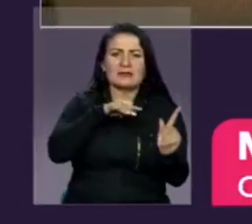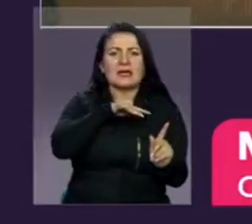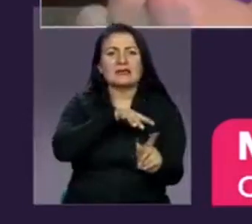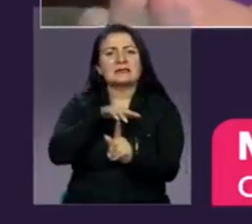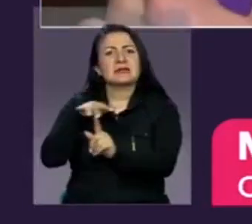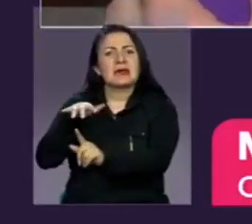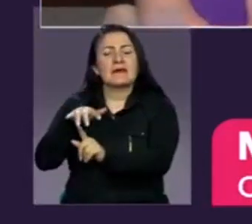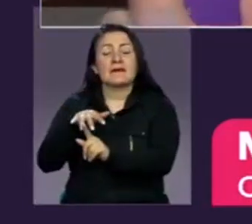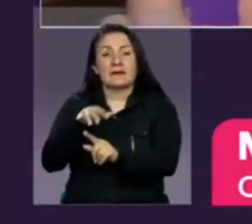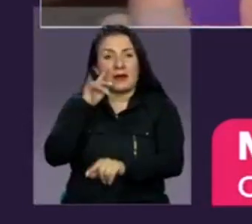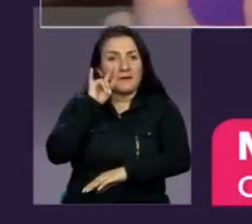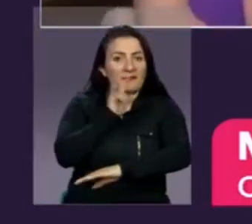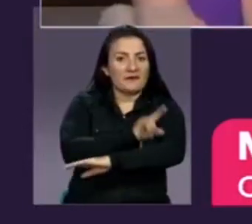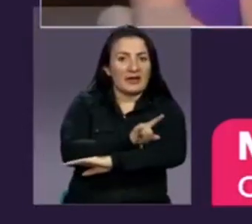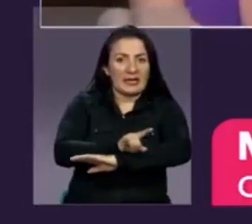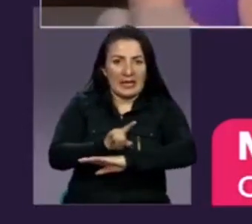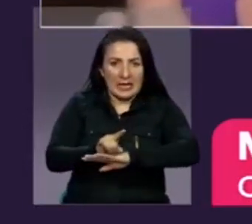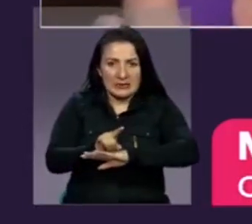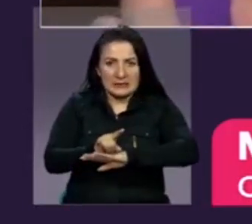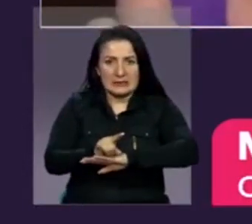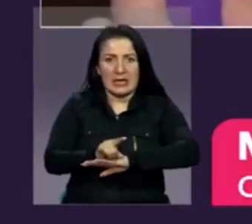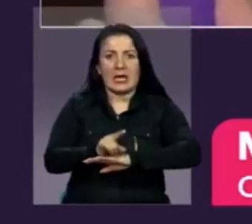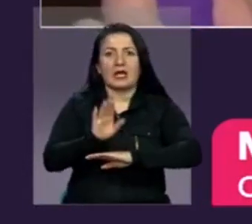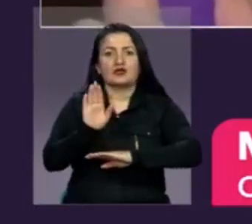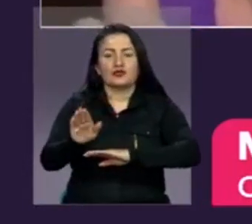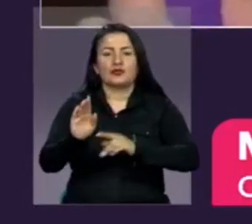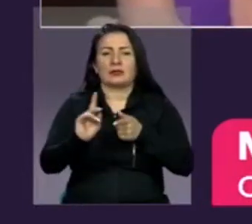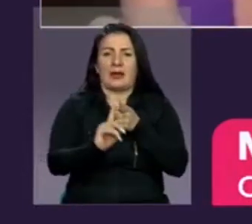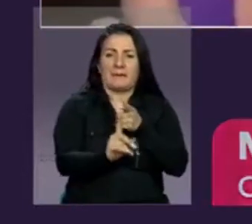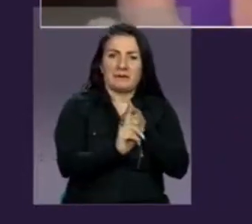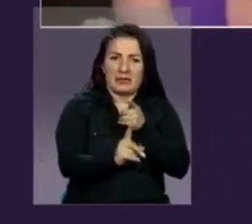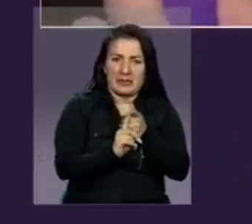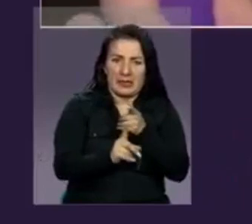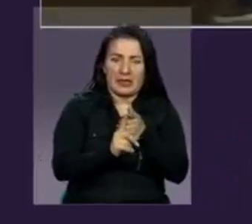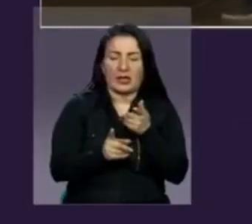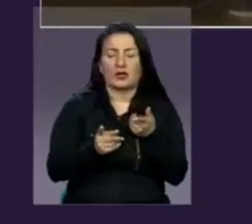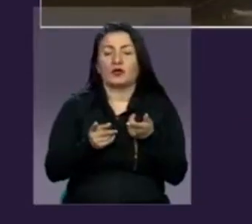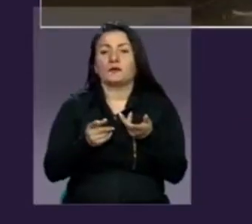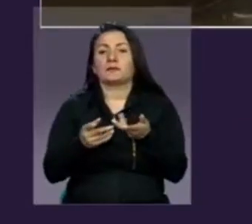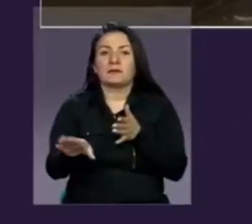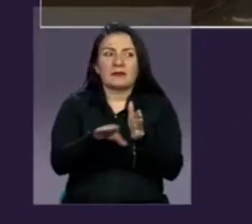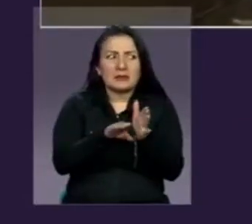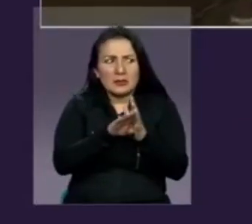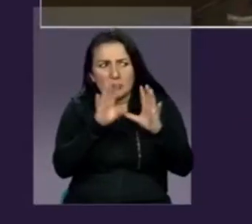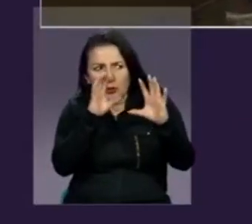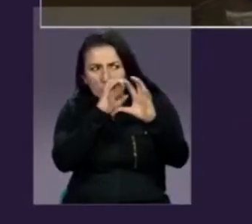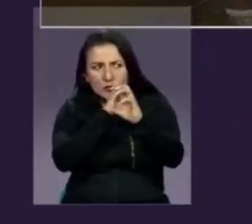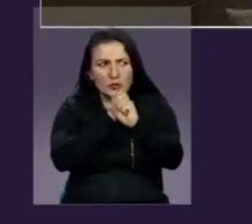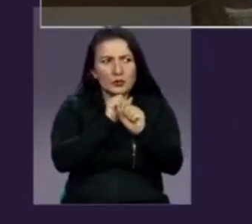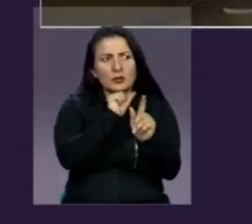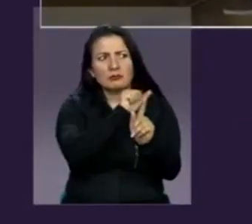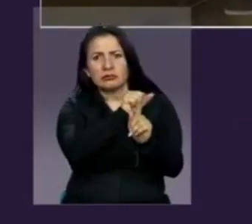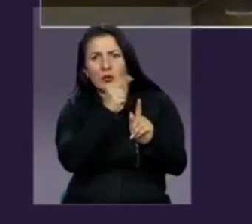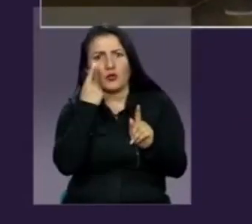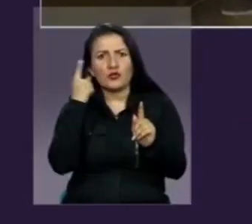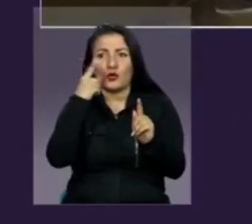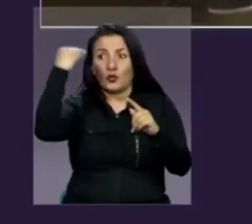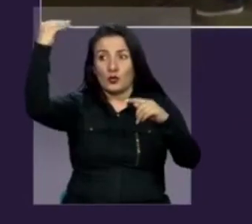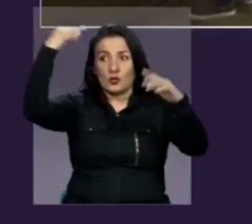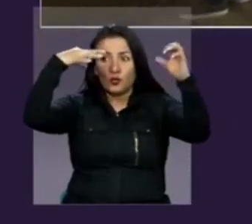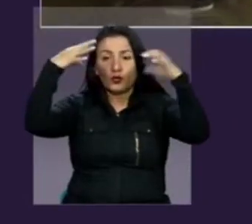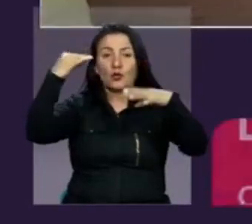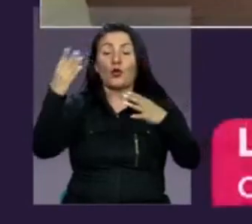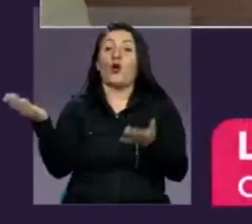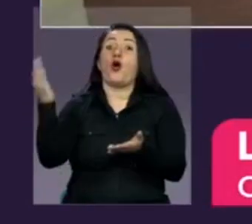Que haya una vigilancia, por ejemplo, en las estaciones de Transmilenio, que no haya estaciones oscuras, abandonadas. No sea